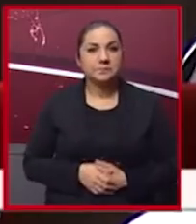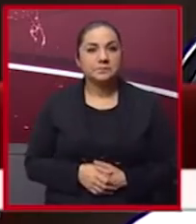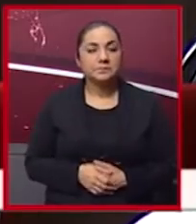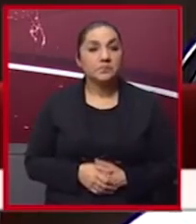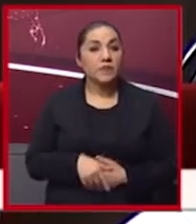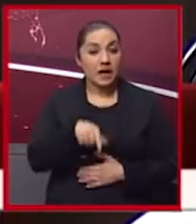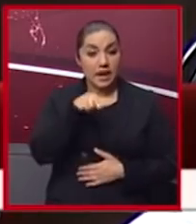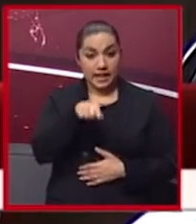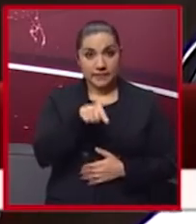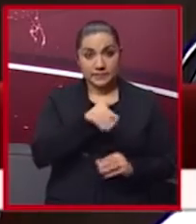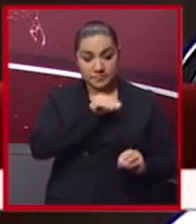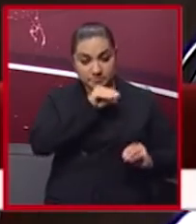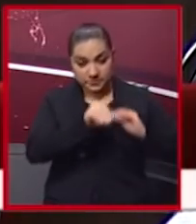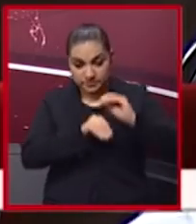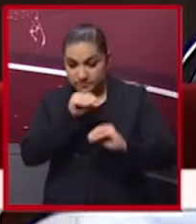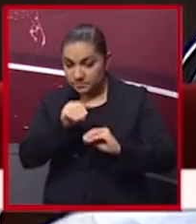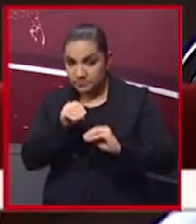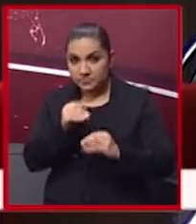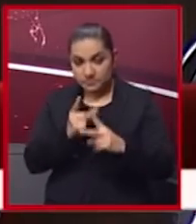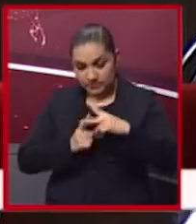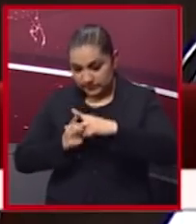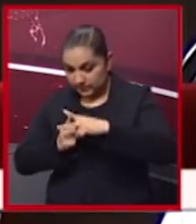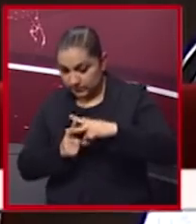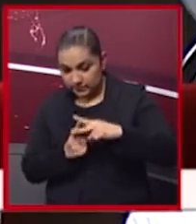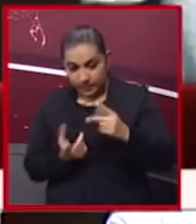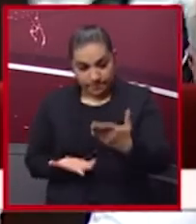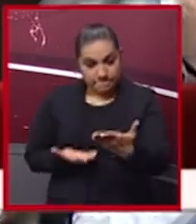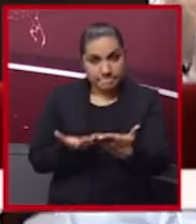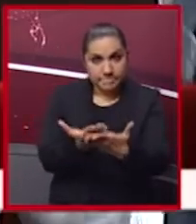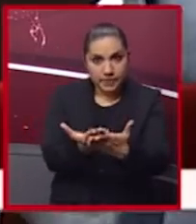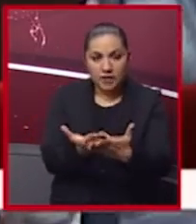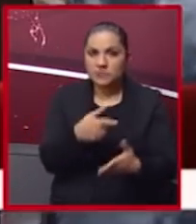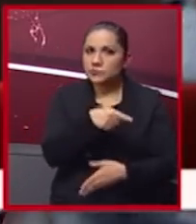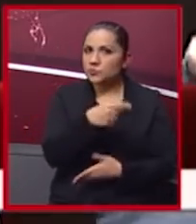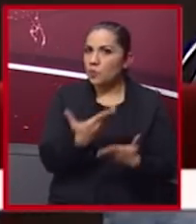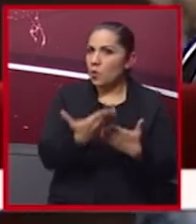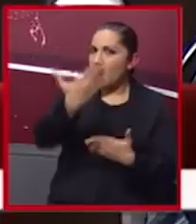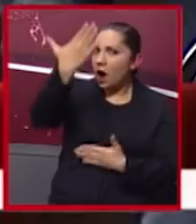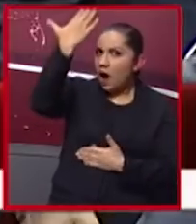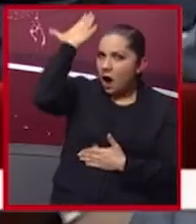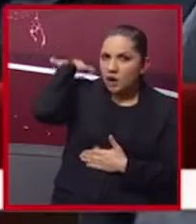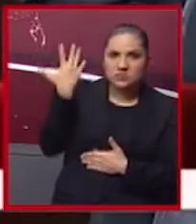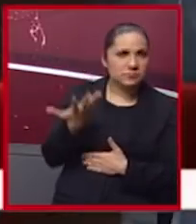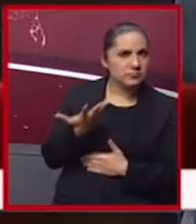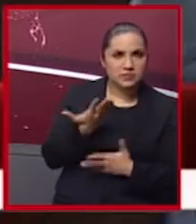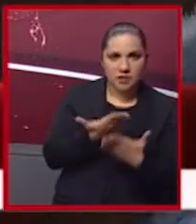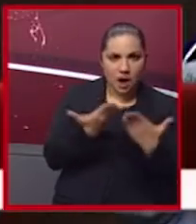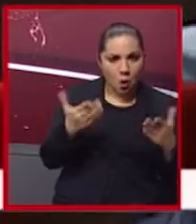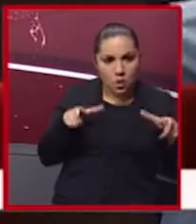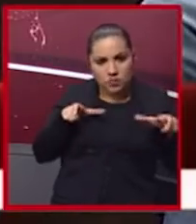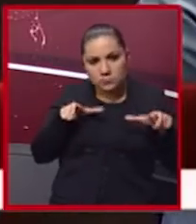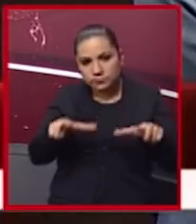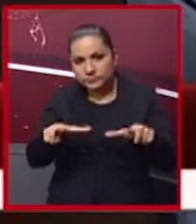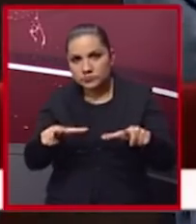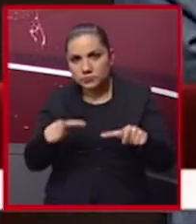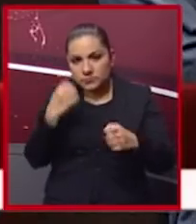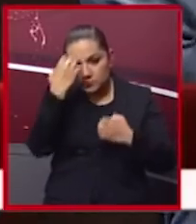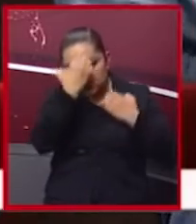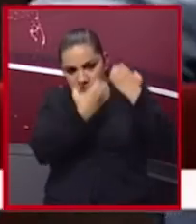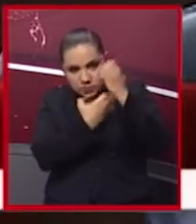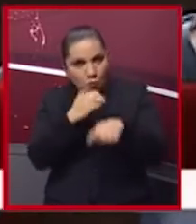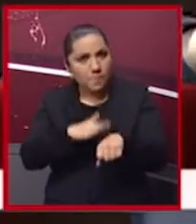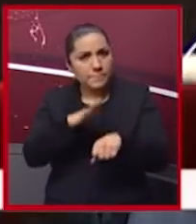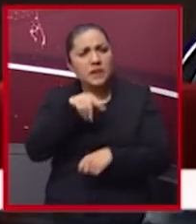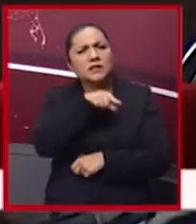el pasado, los ingresos por hasta 300 millones no se consignaban en el presupuesto, se